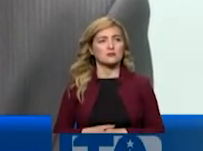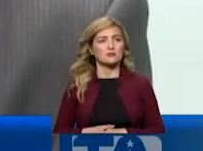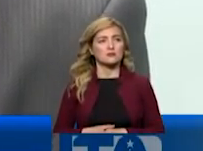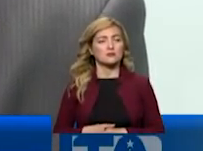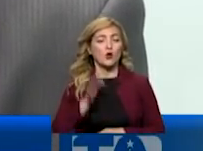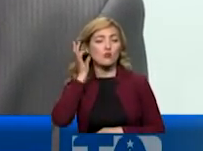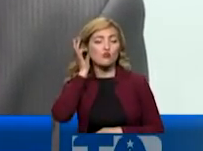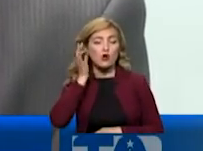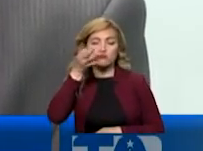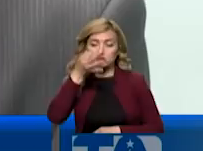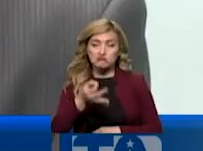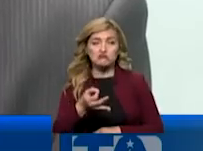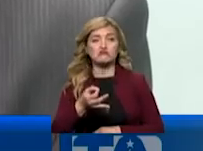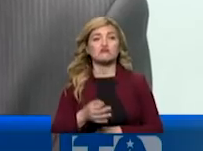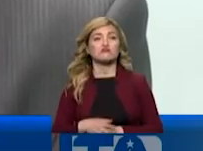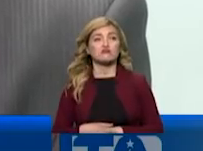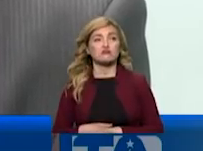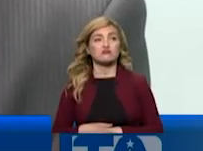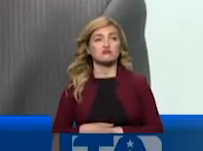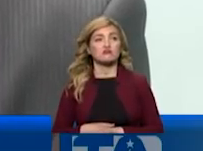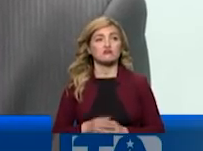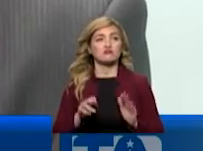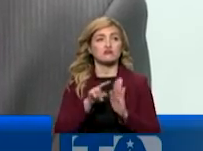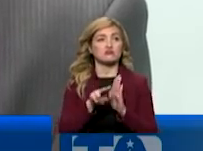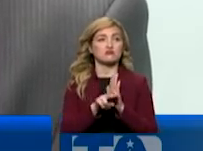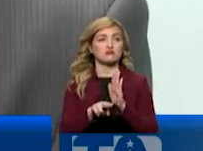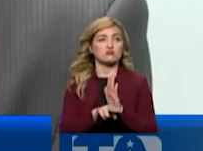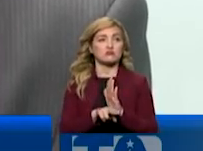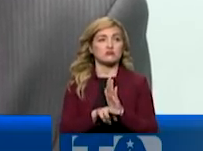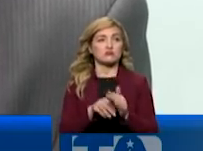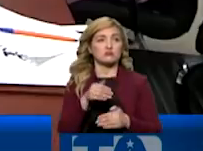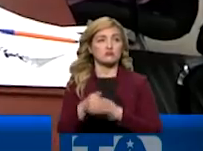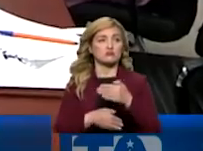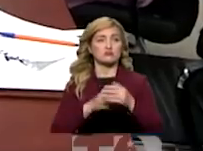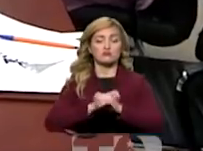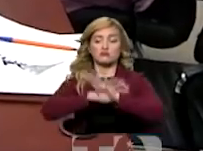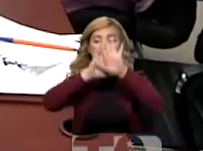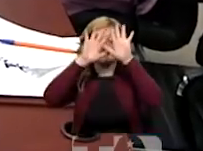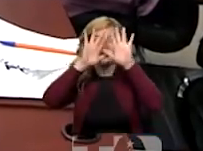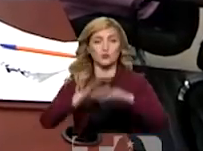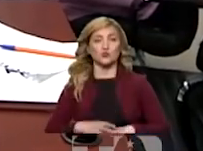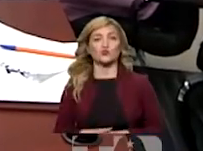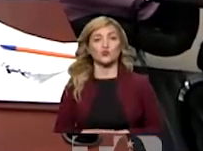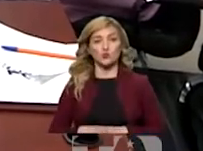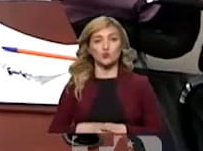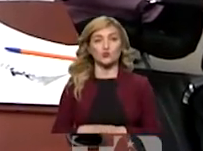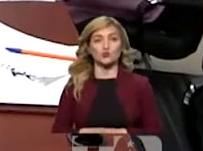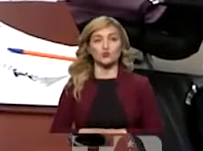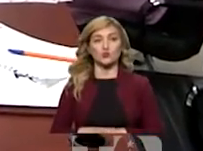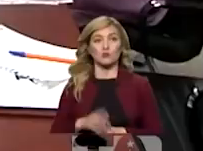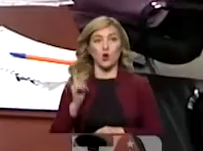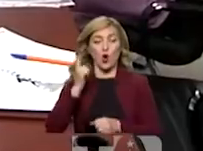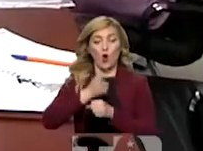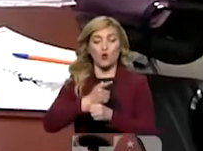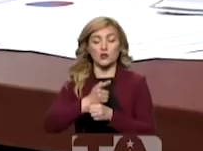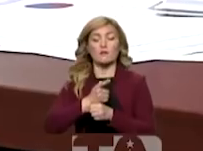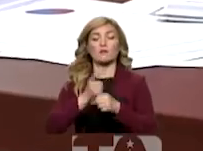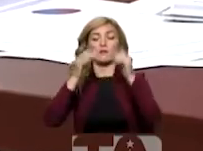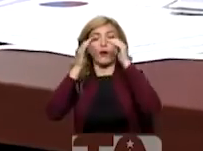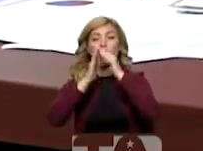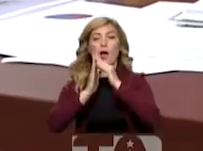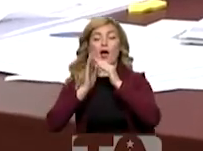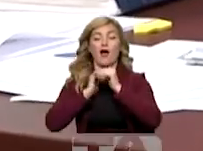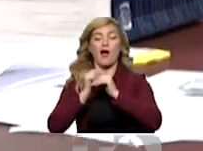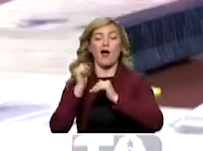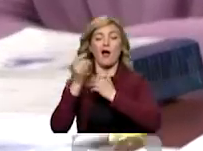cumplir. Entiendo que cuando exista la normativa, cuando exista el proceso claro. En cuanto a la medida cautelar de prisión preventiva dictada